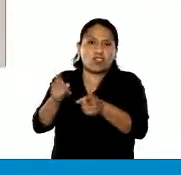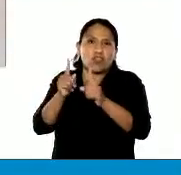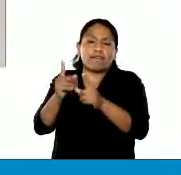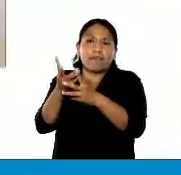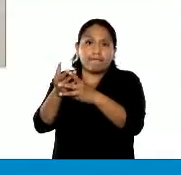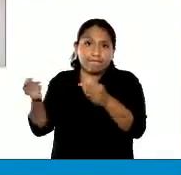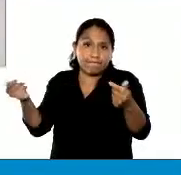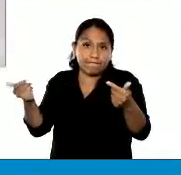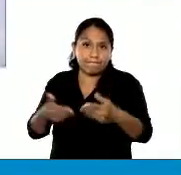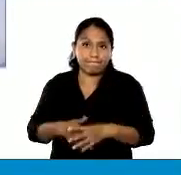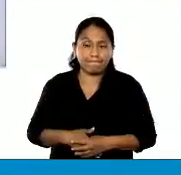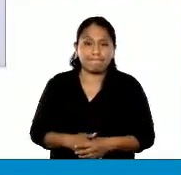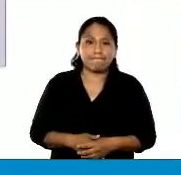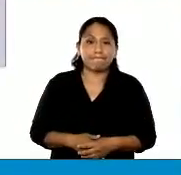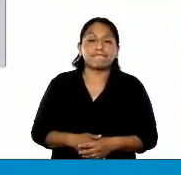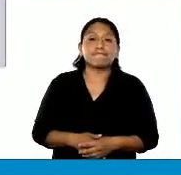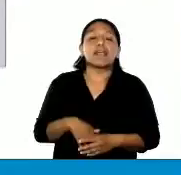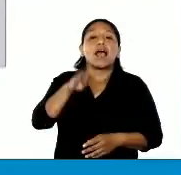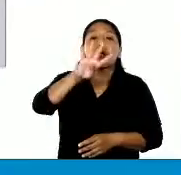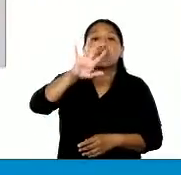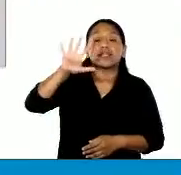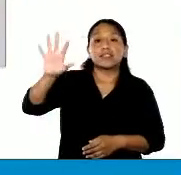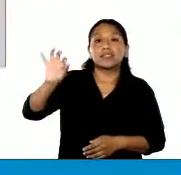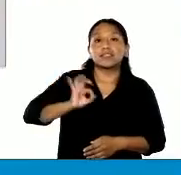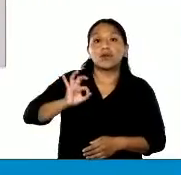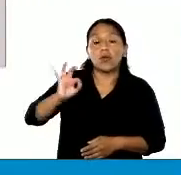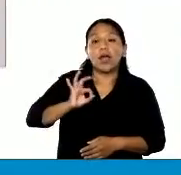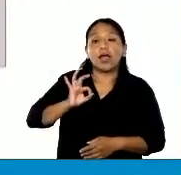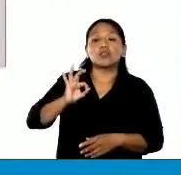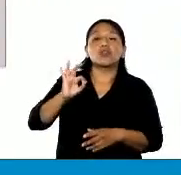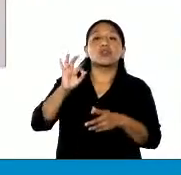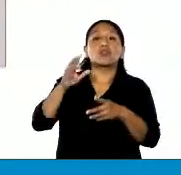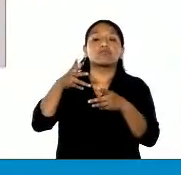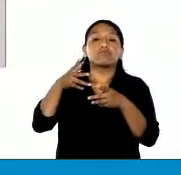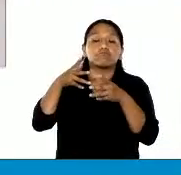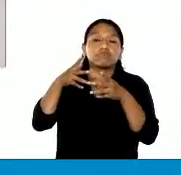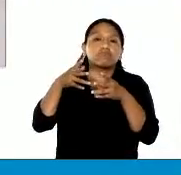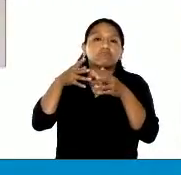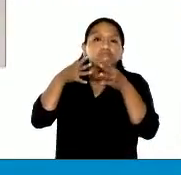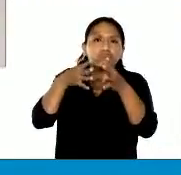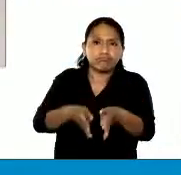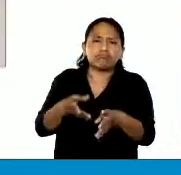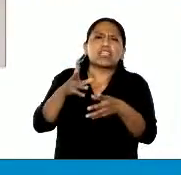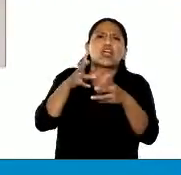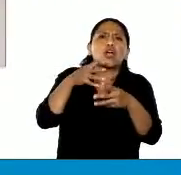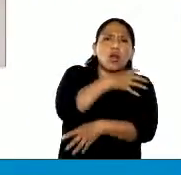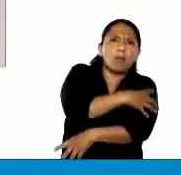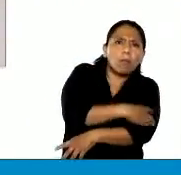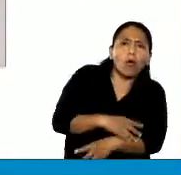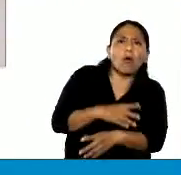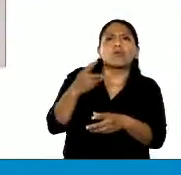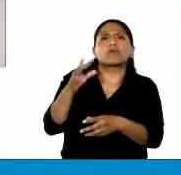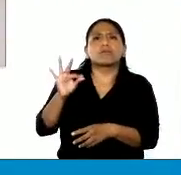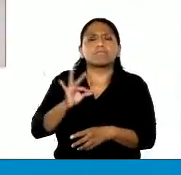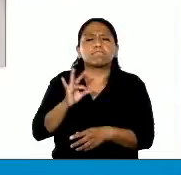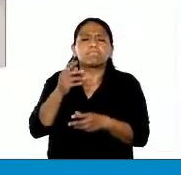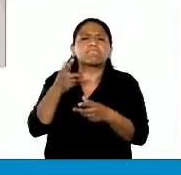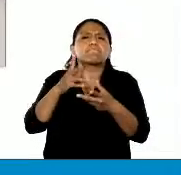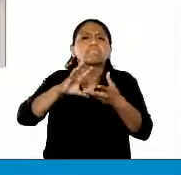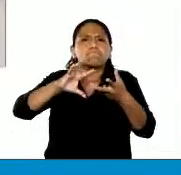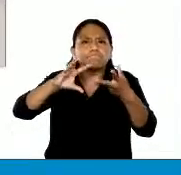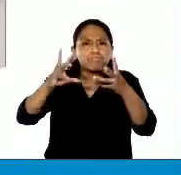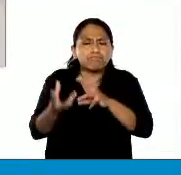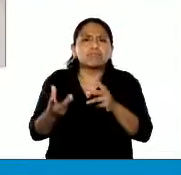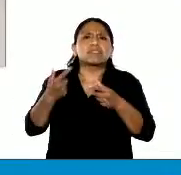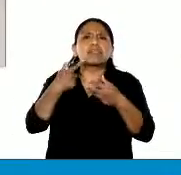desaparecido. A 45 años del golpe, la pelea contra la desigualdad, la miseria, la pobreza y por una vida que merezca ser vivida para